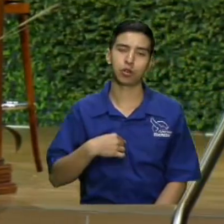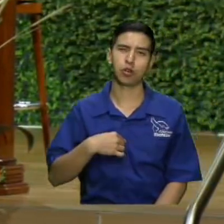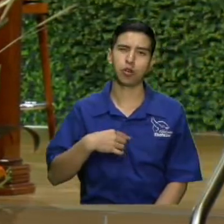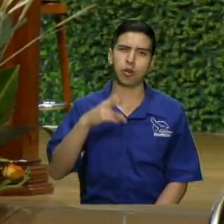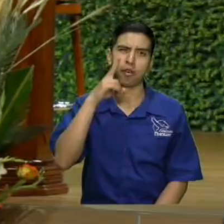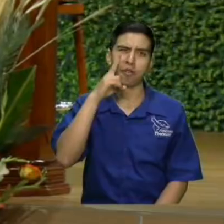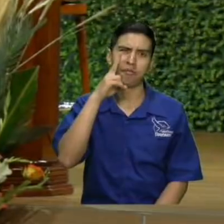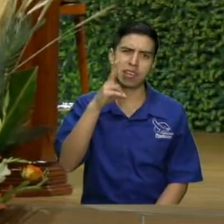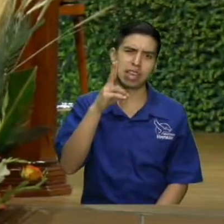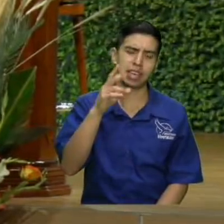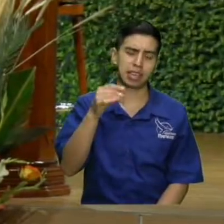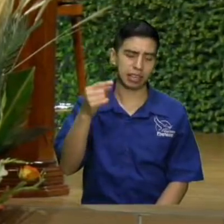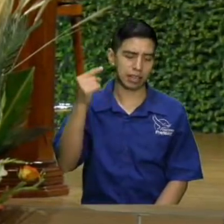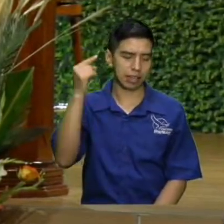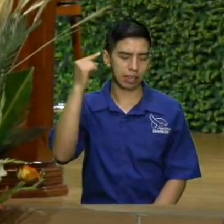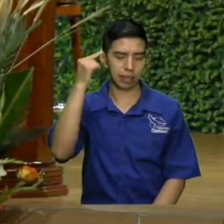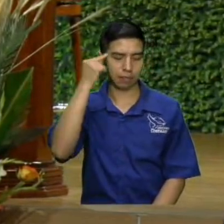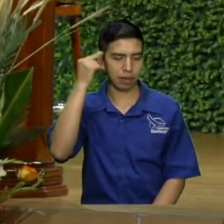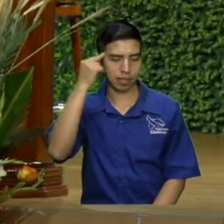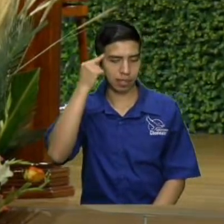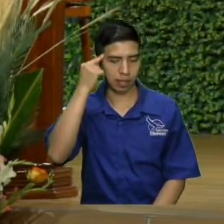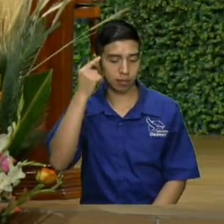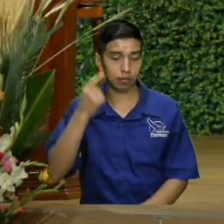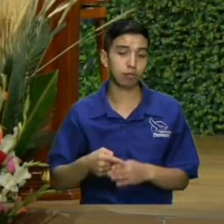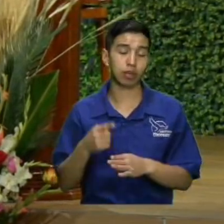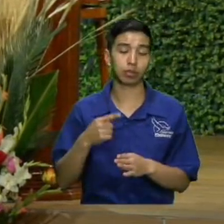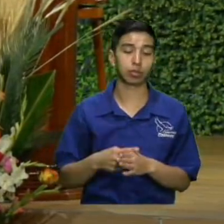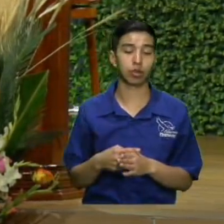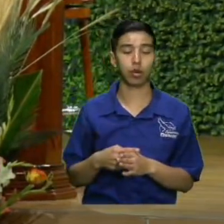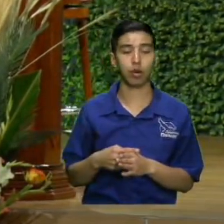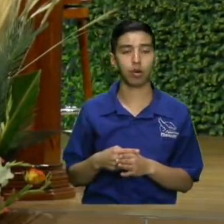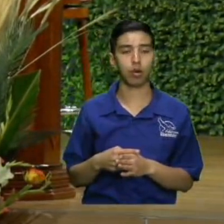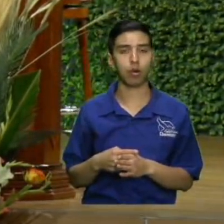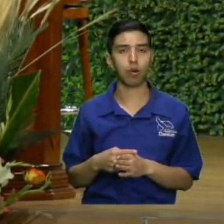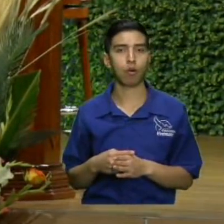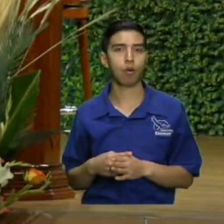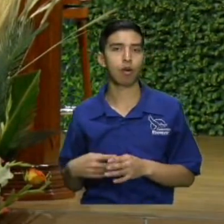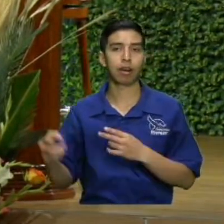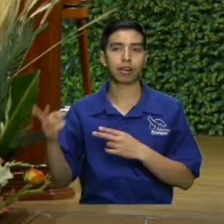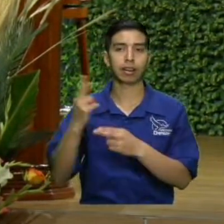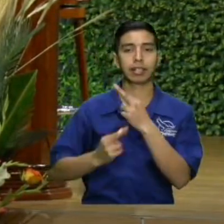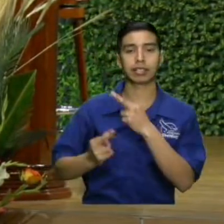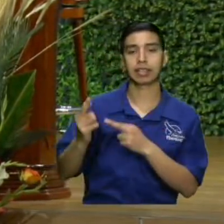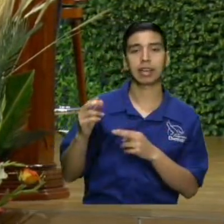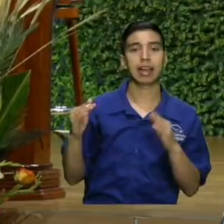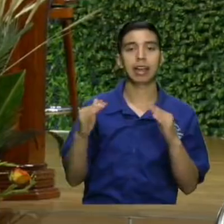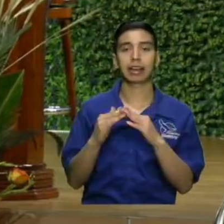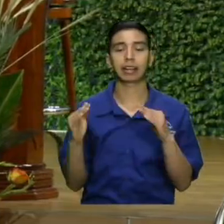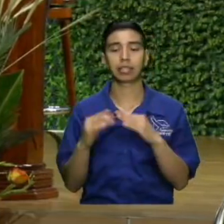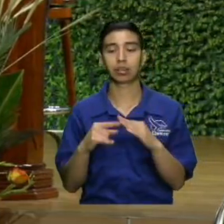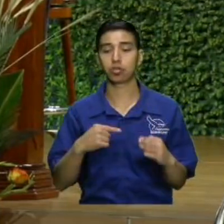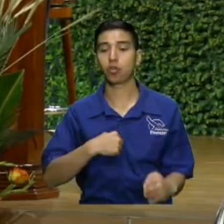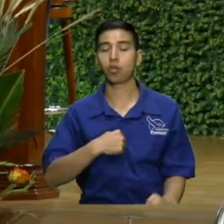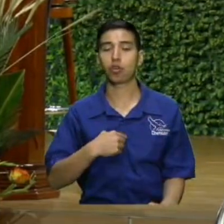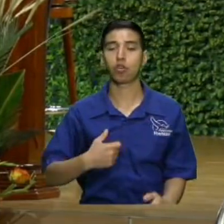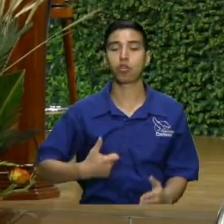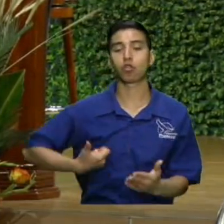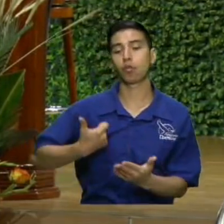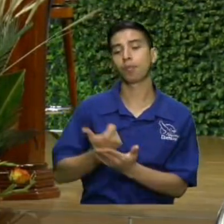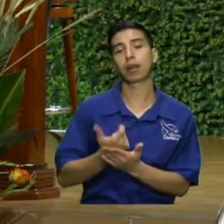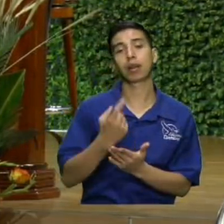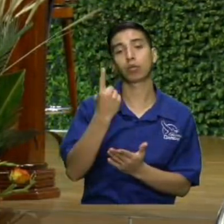Y entonces cuando regresé a la casa, había comprado una Biblia.